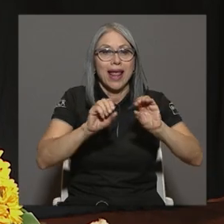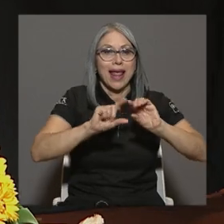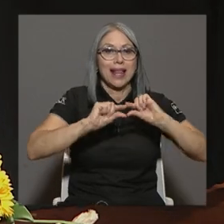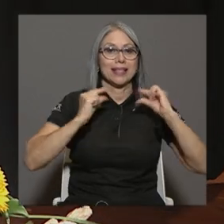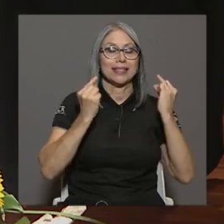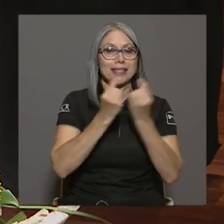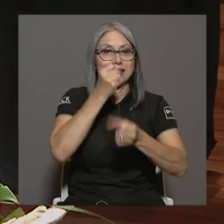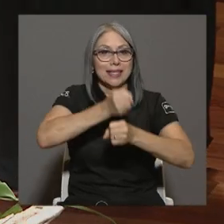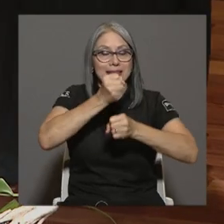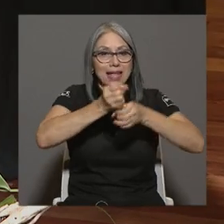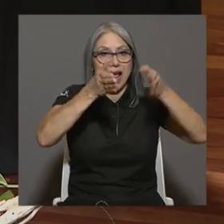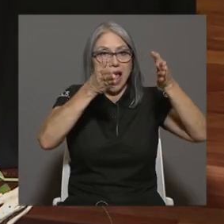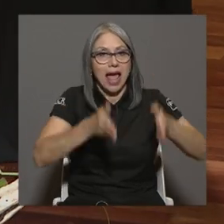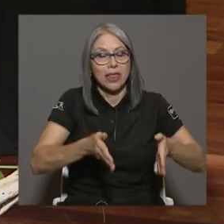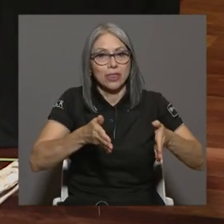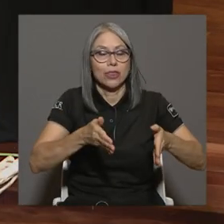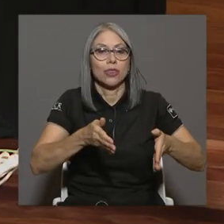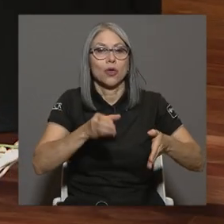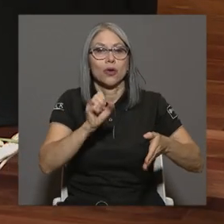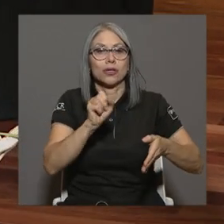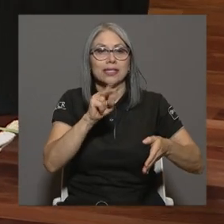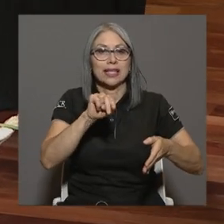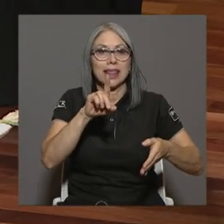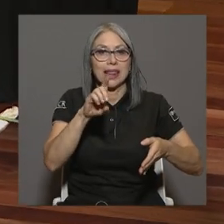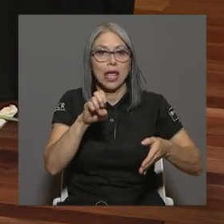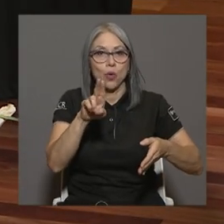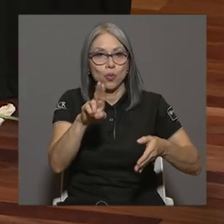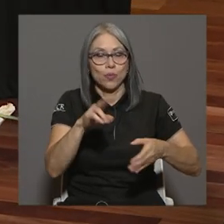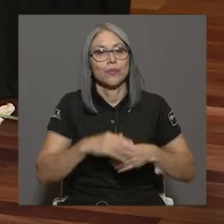la Universidad de Costa Rica, Sindeu.